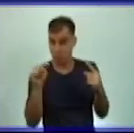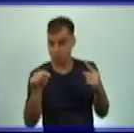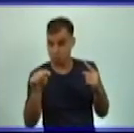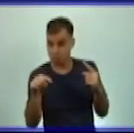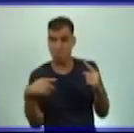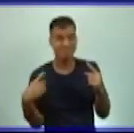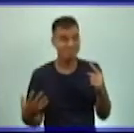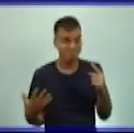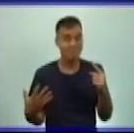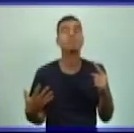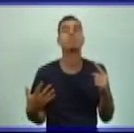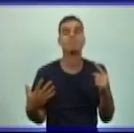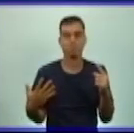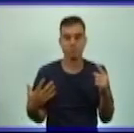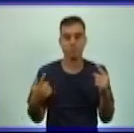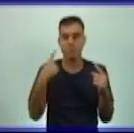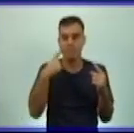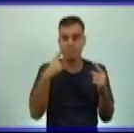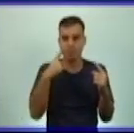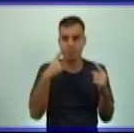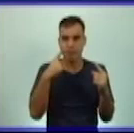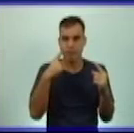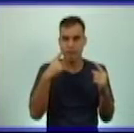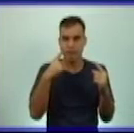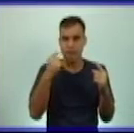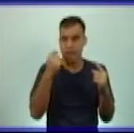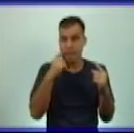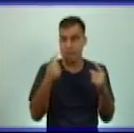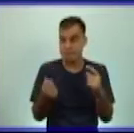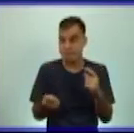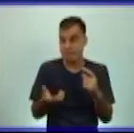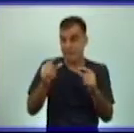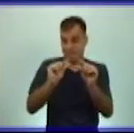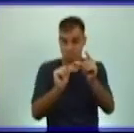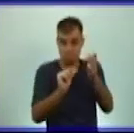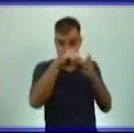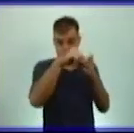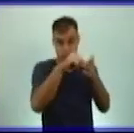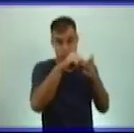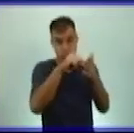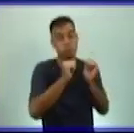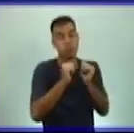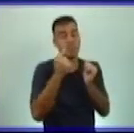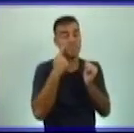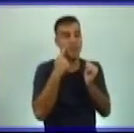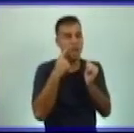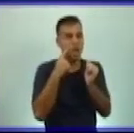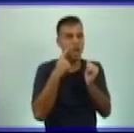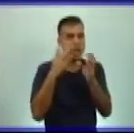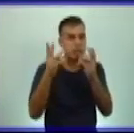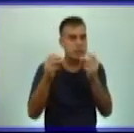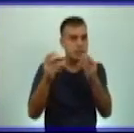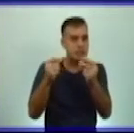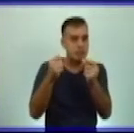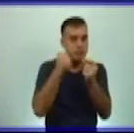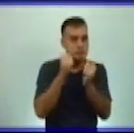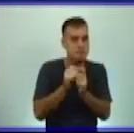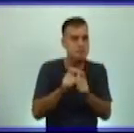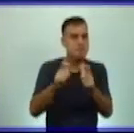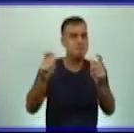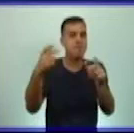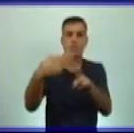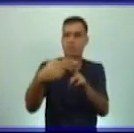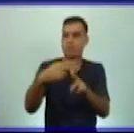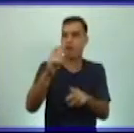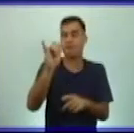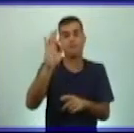en valor al cerrar el interruptor, el incremento de valor da lugar a un incremento de flujo. Y si el